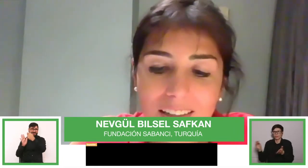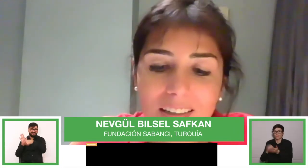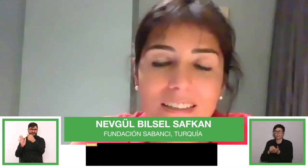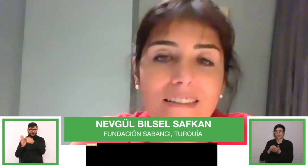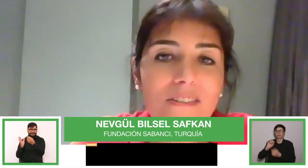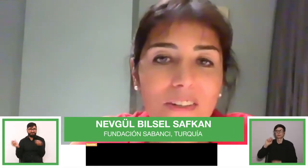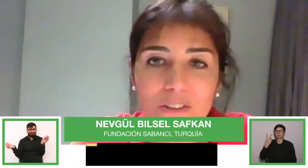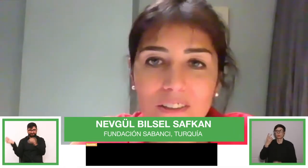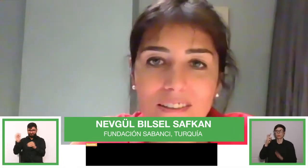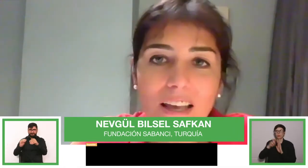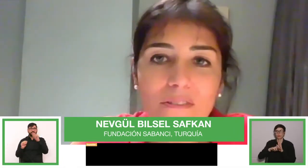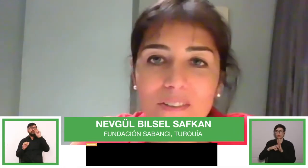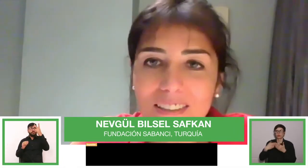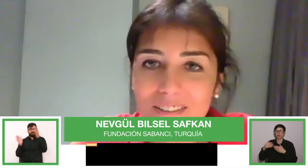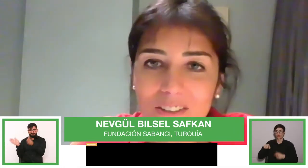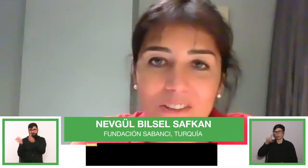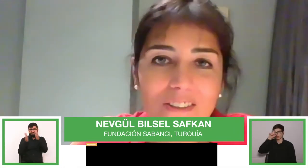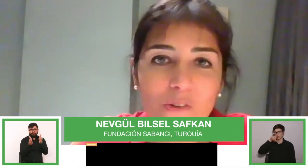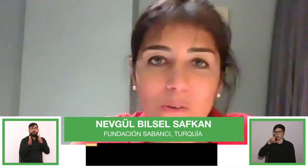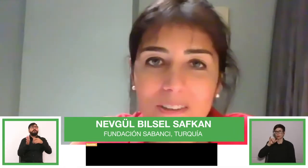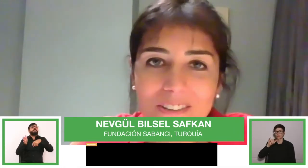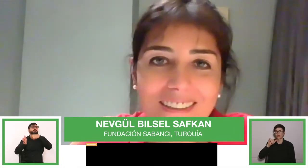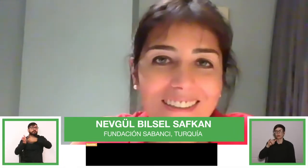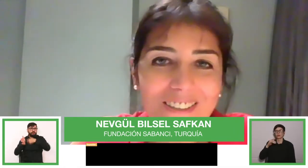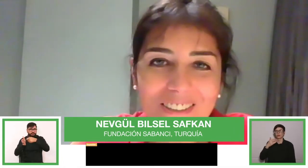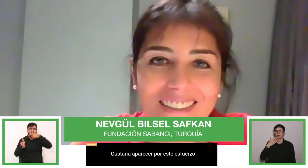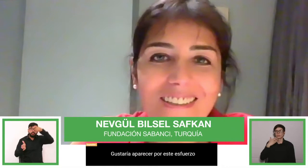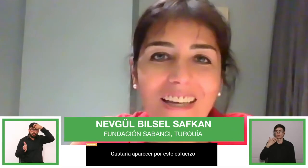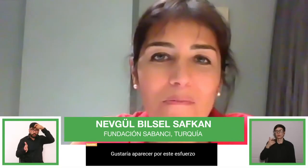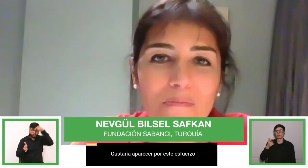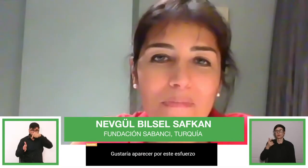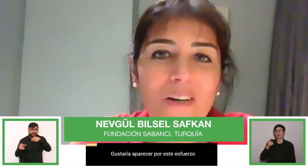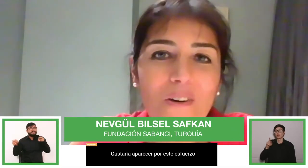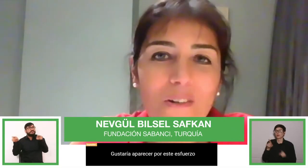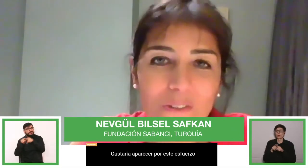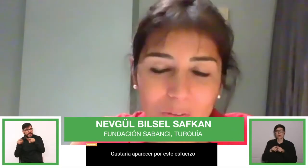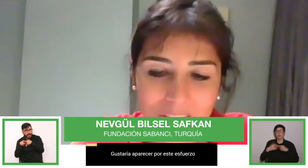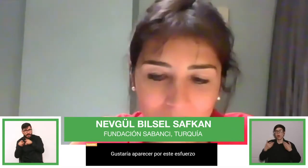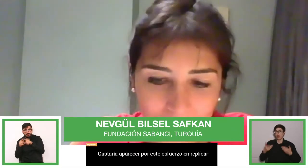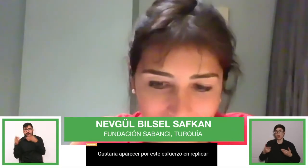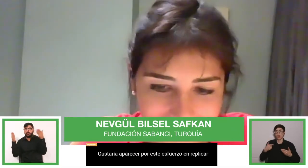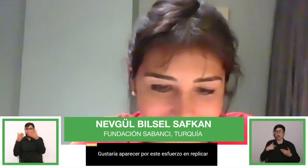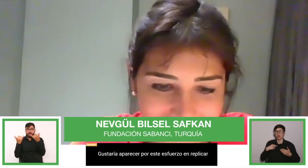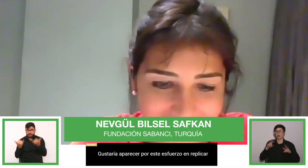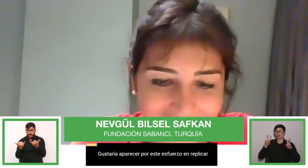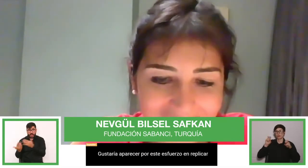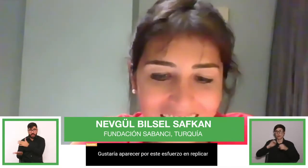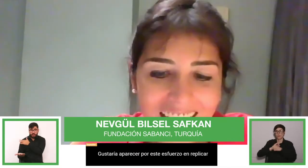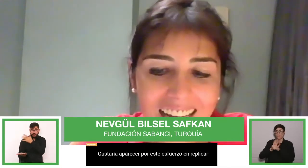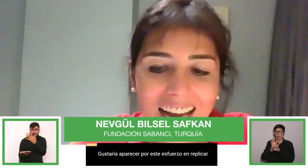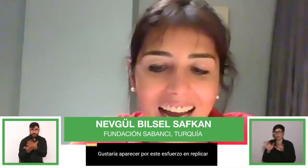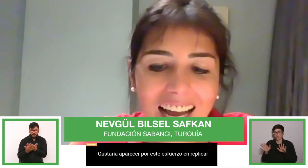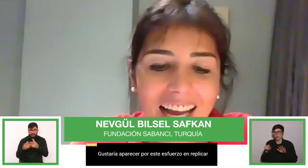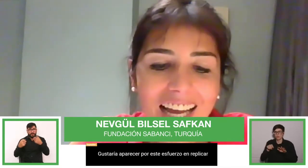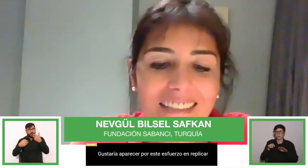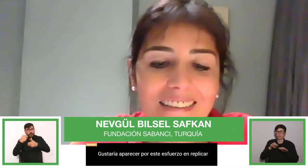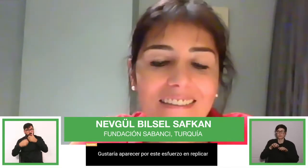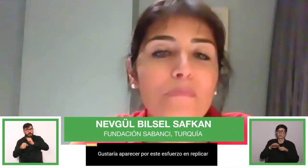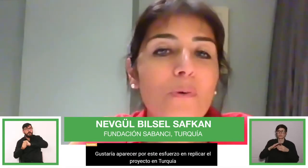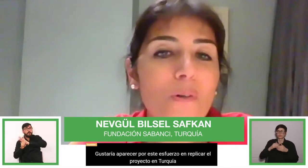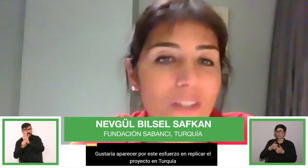de las restricciones que tenemos por la pandemia del